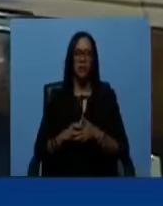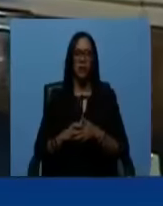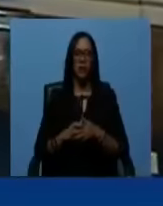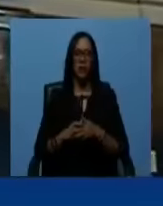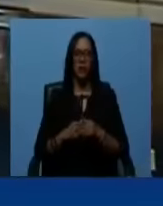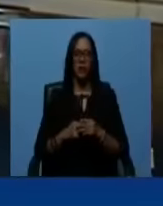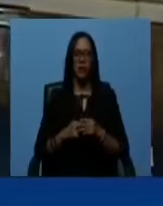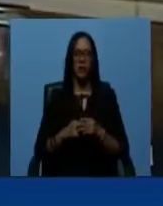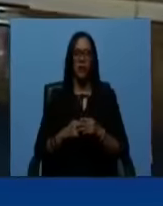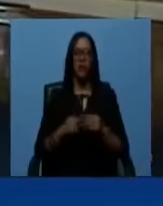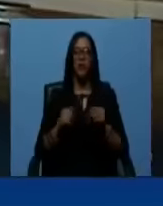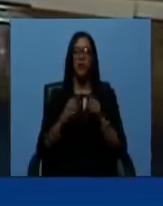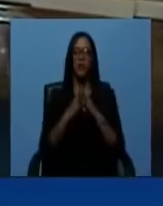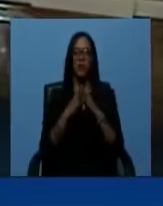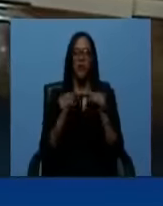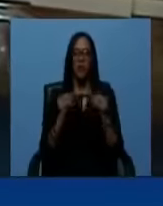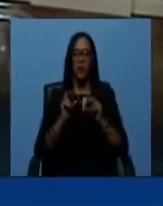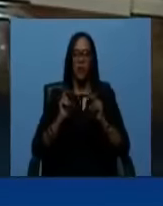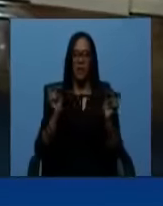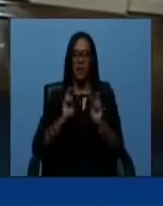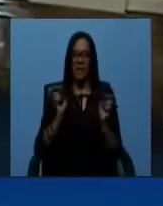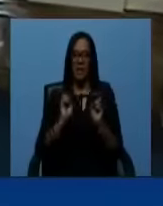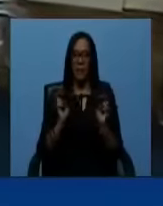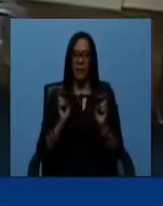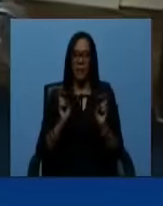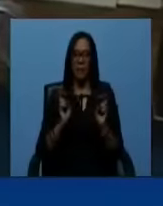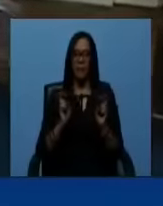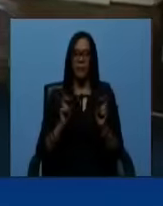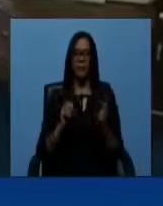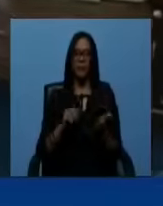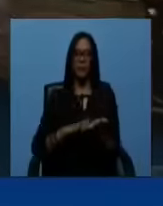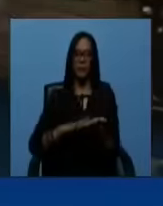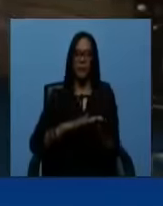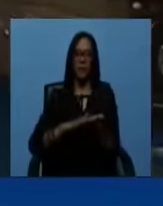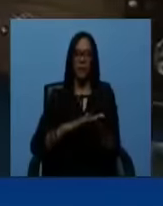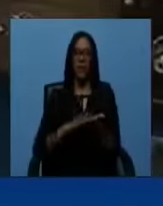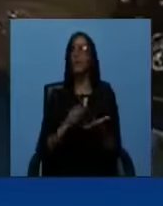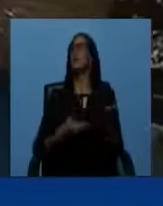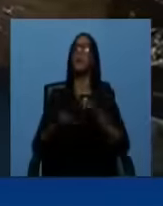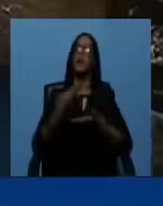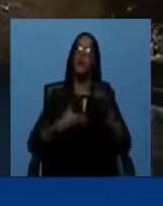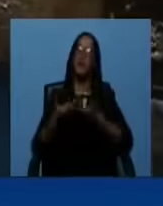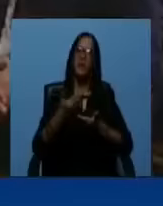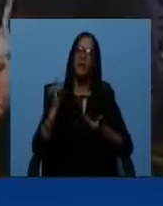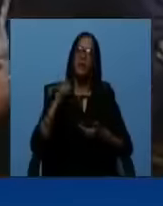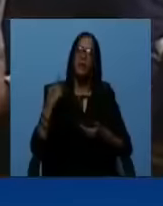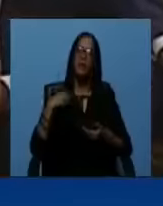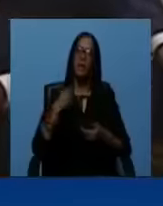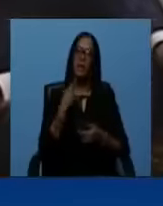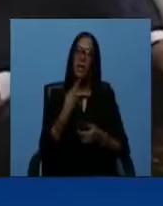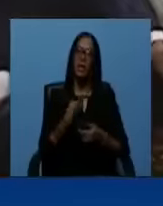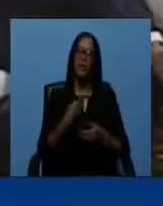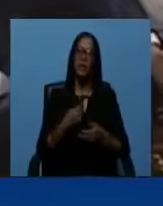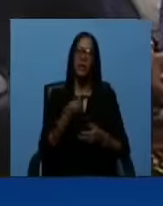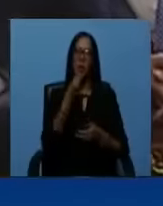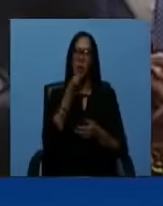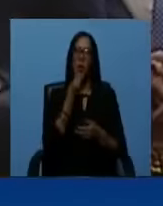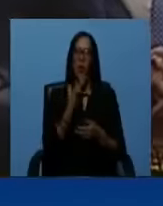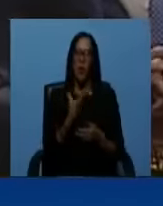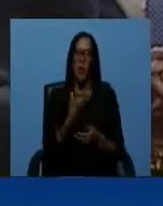todo el tema de la recuperación de la inversión, también tengo que decir un buen